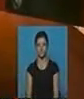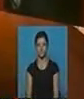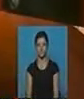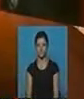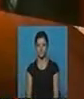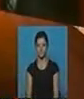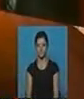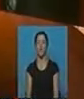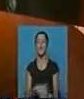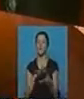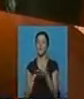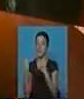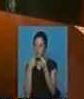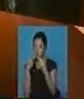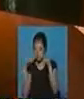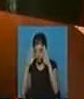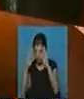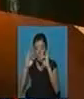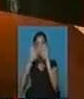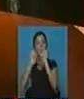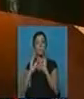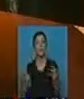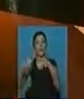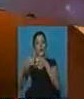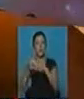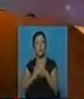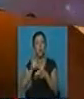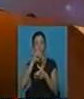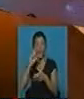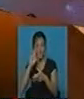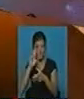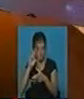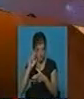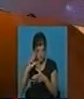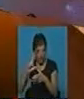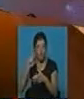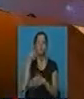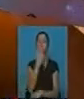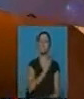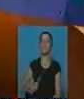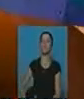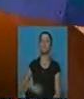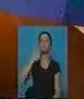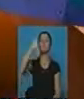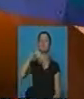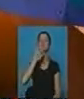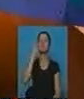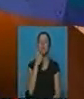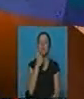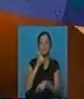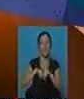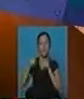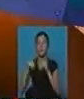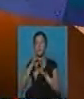Embarcado en las negociaciones de paz con las Fuerzas Armadas Revolucionarias de Colombia, el presidente Juan Manuel Santos enfrenta una fuerte caída de su